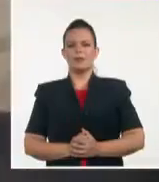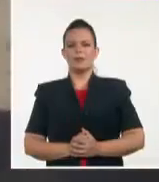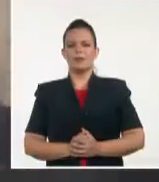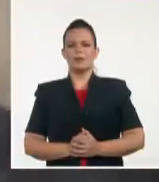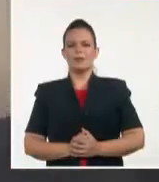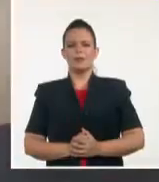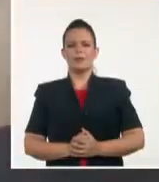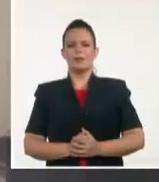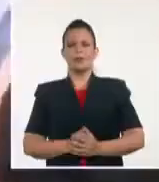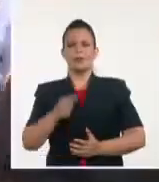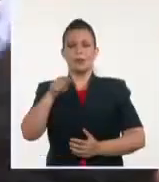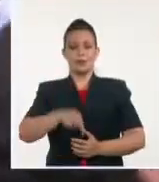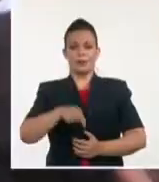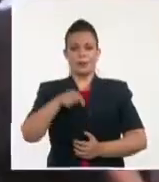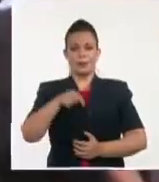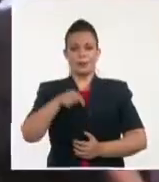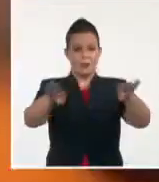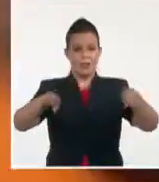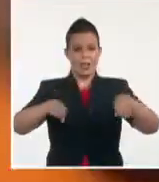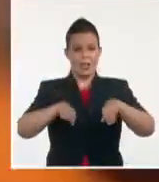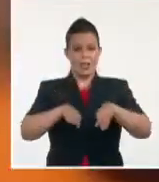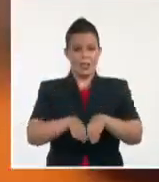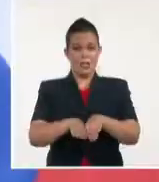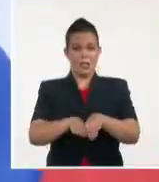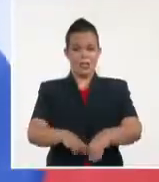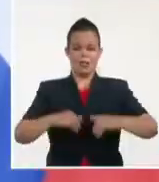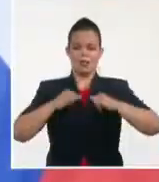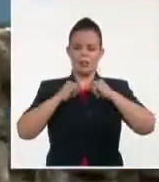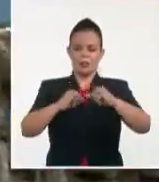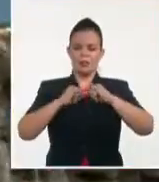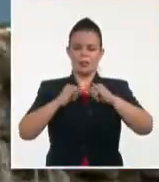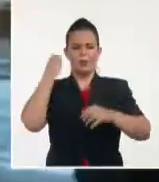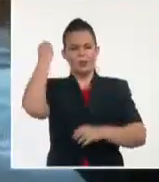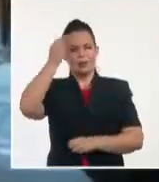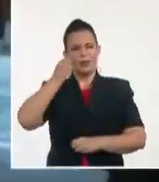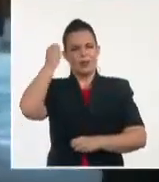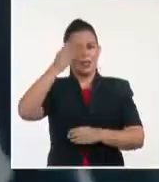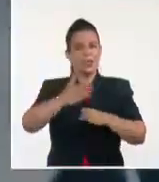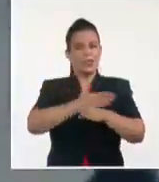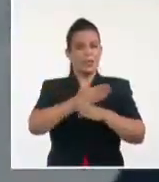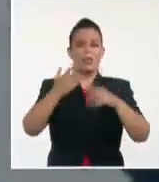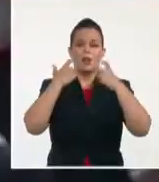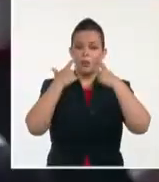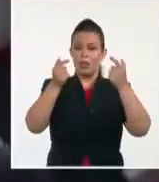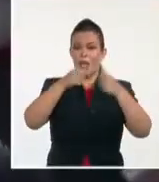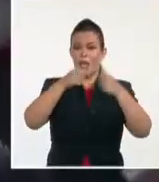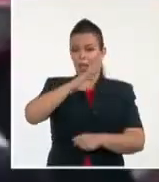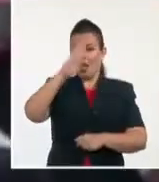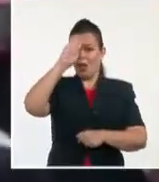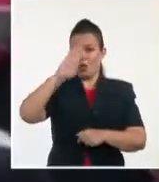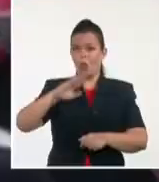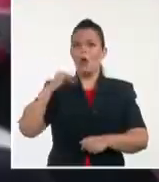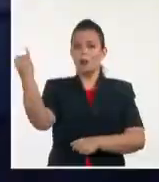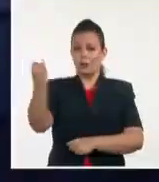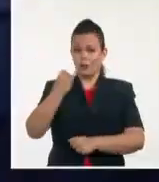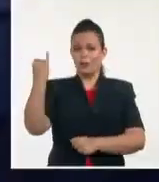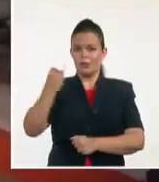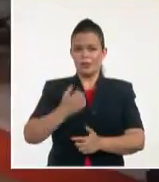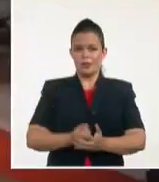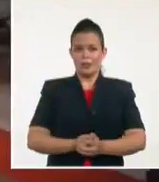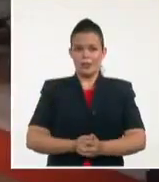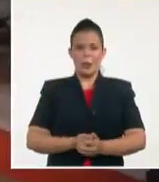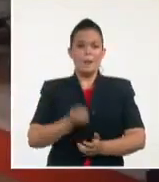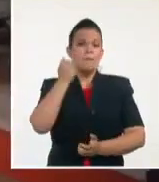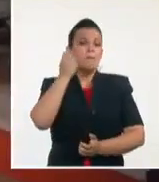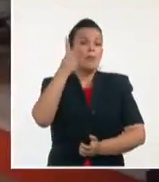Un espacio para el análisis de los más importantes acontecimientos de Cuba y el resto del mundo. Más de